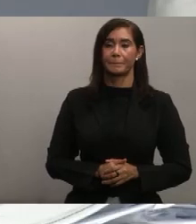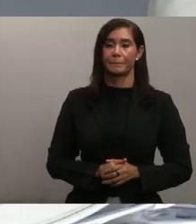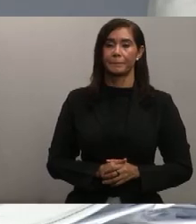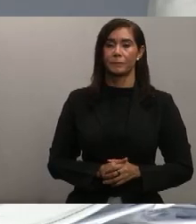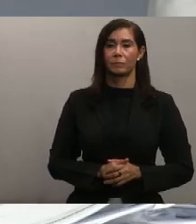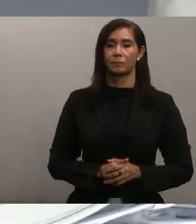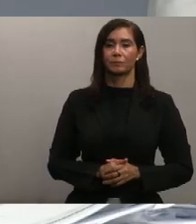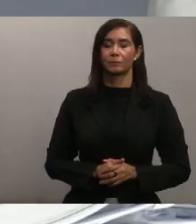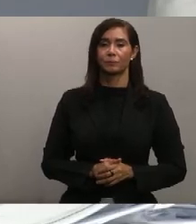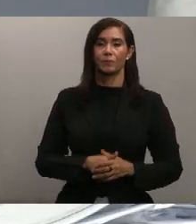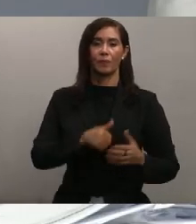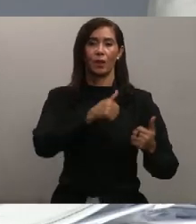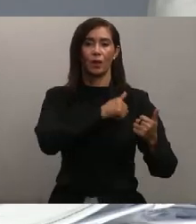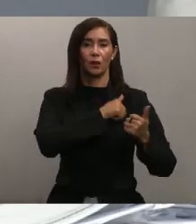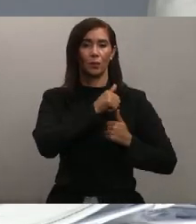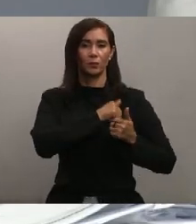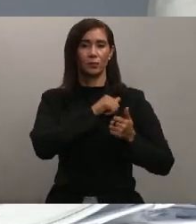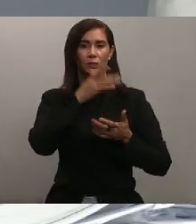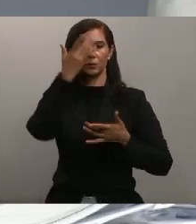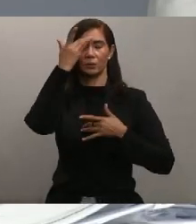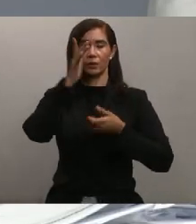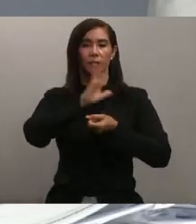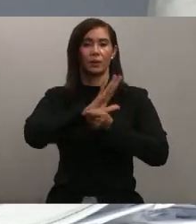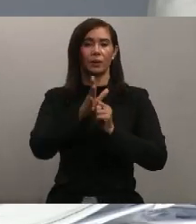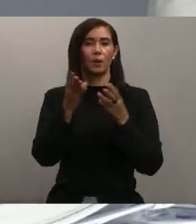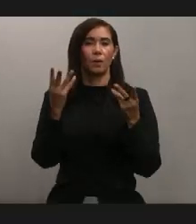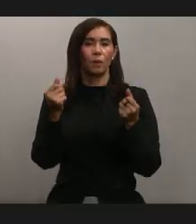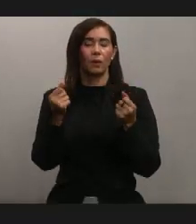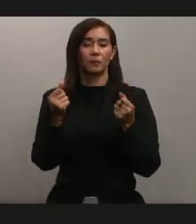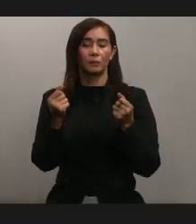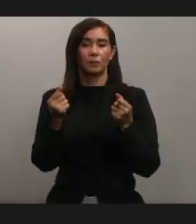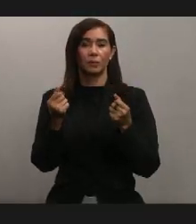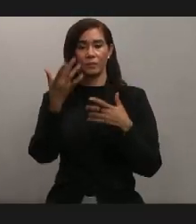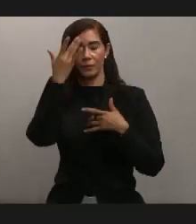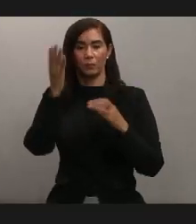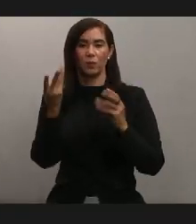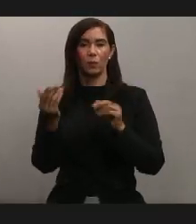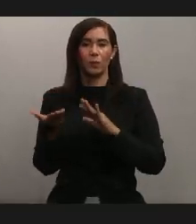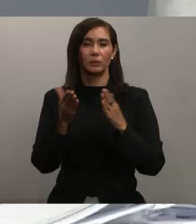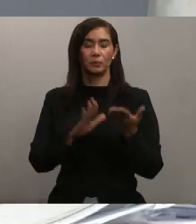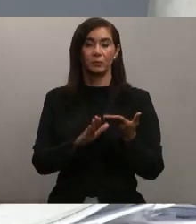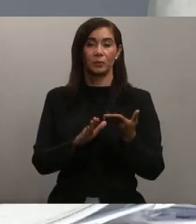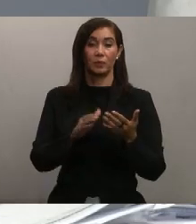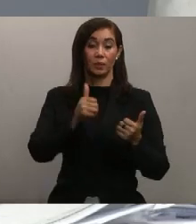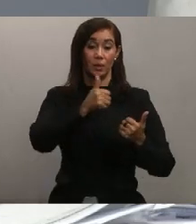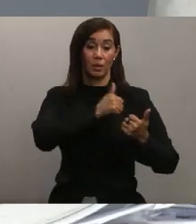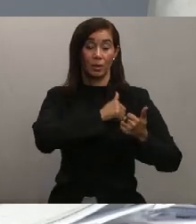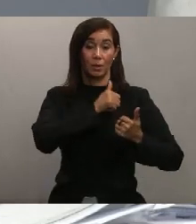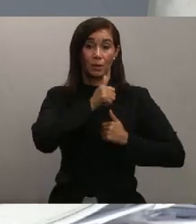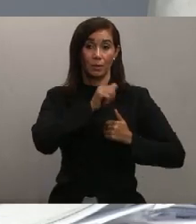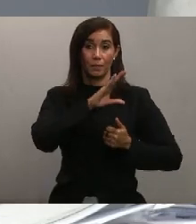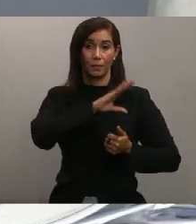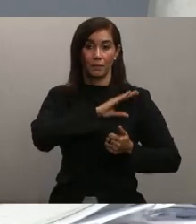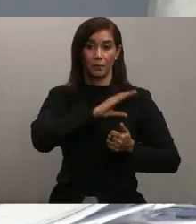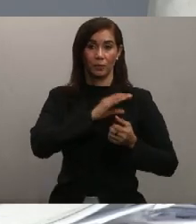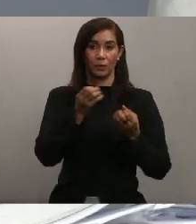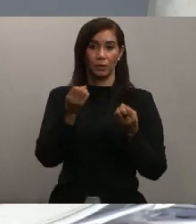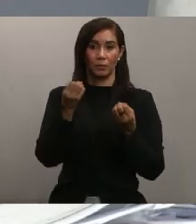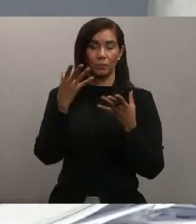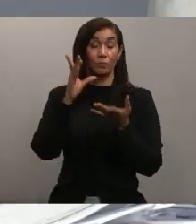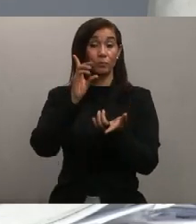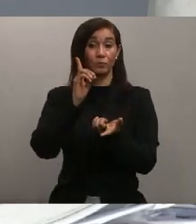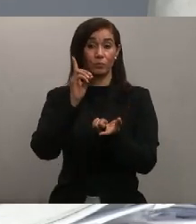Ministro, las policías y militares infectados, ¿cuántos? ¿Y cuántos han fallecido? Aquí, pero hay entre policías y militares una buena